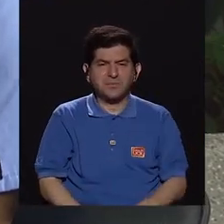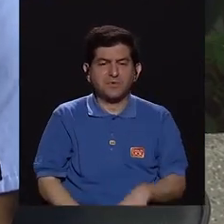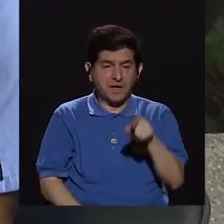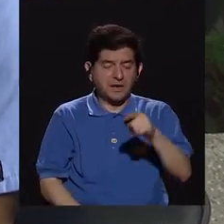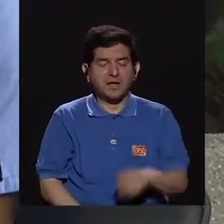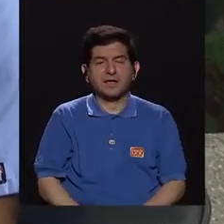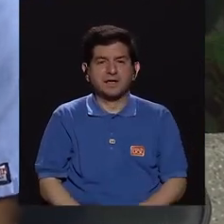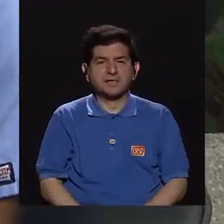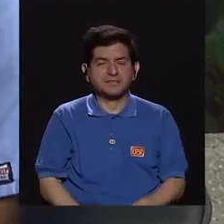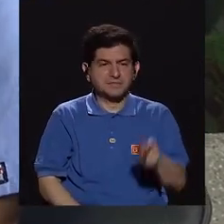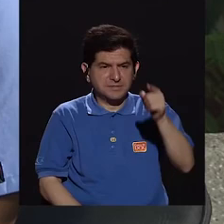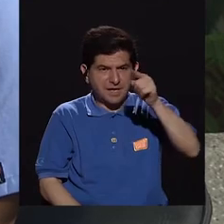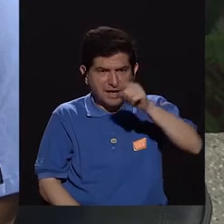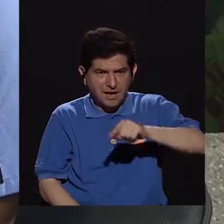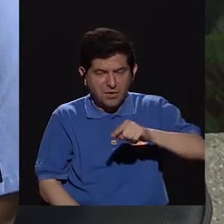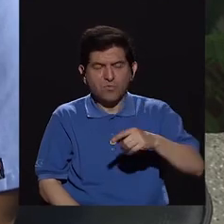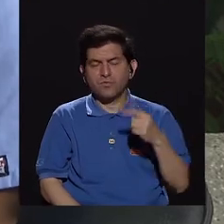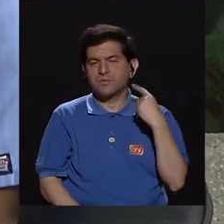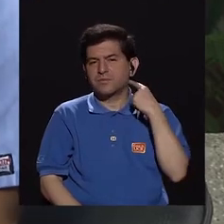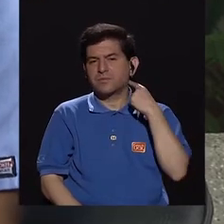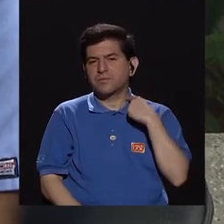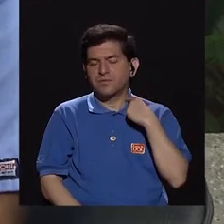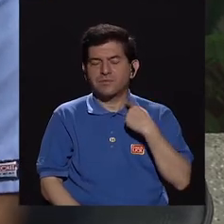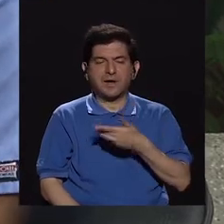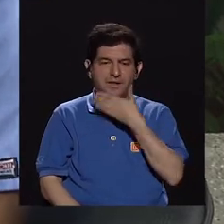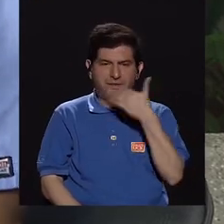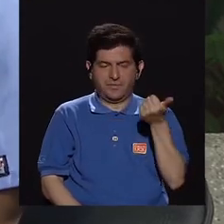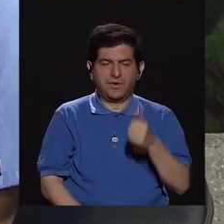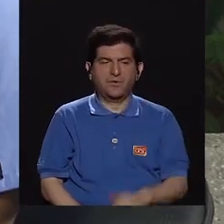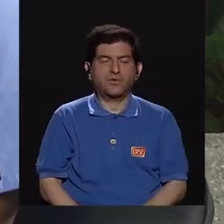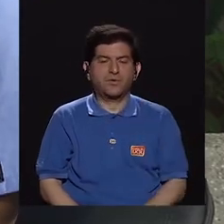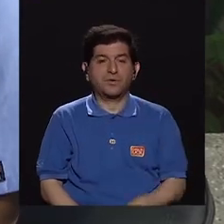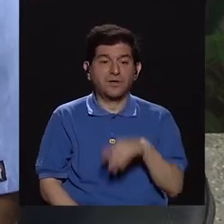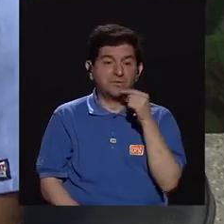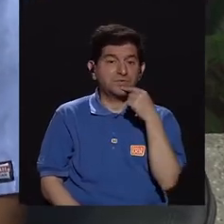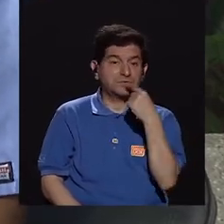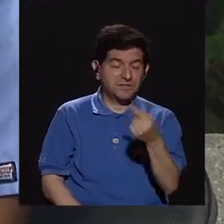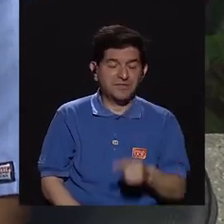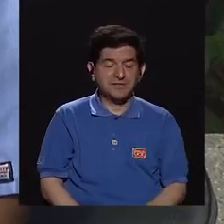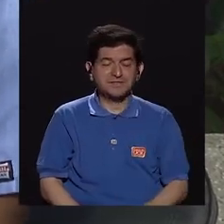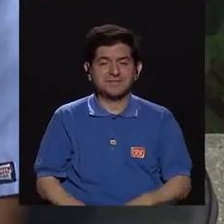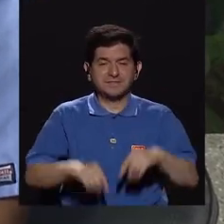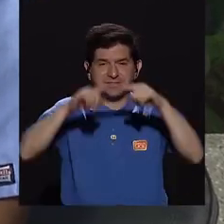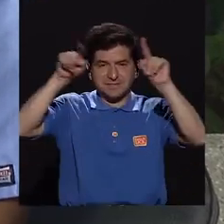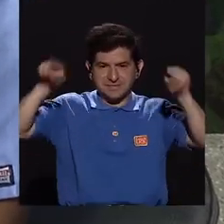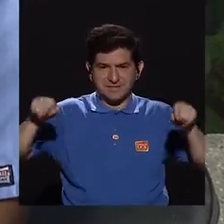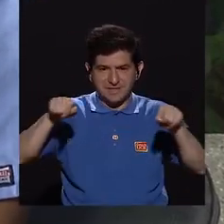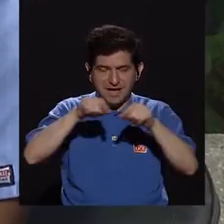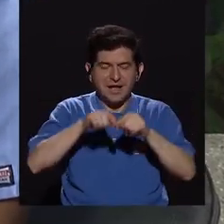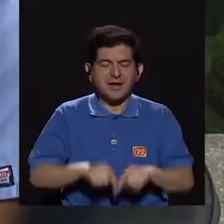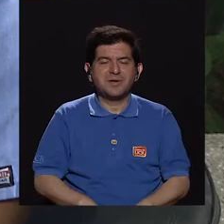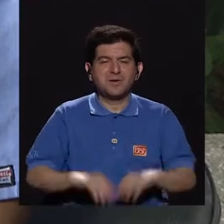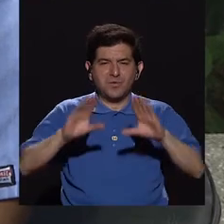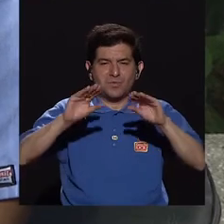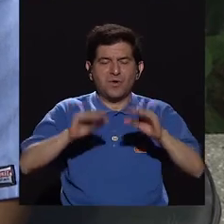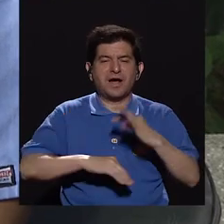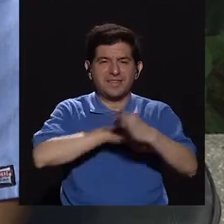esa curvita fisiológica es lo recomendable. Las almohaditas en C, que vos nos decís que es como una letra